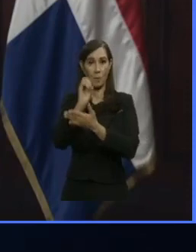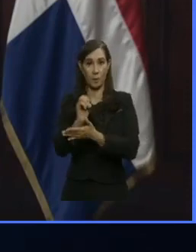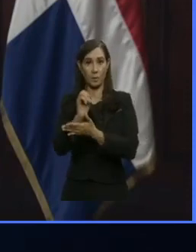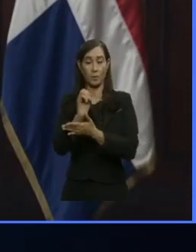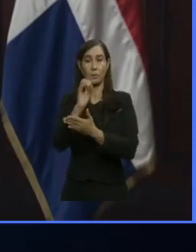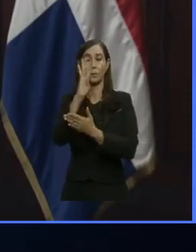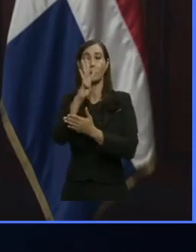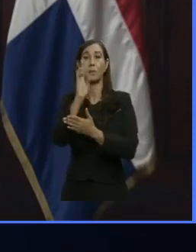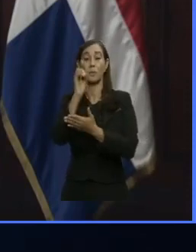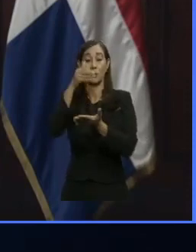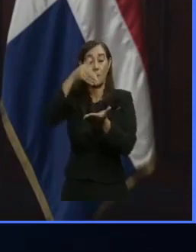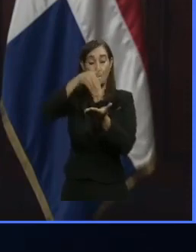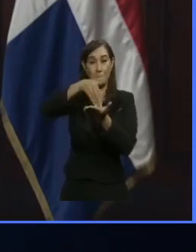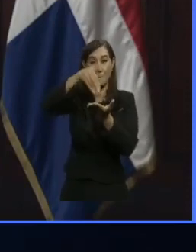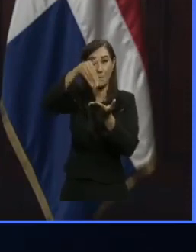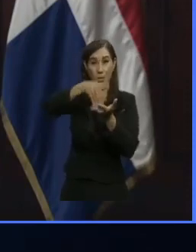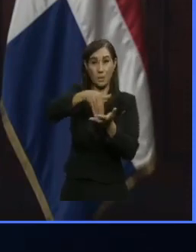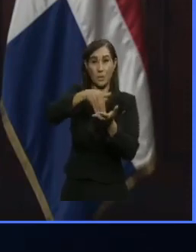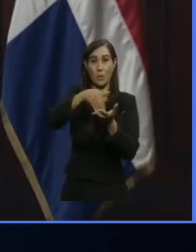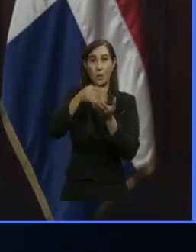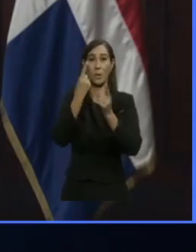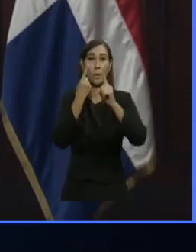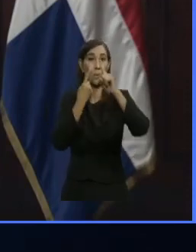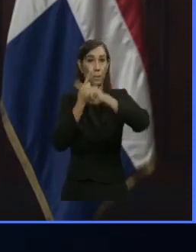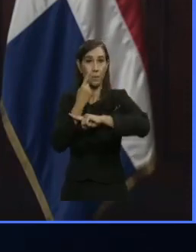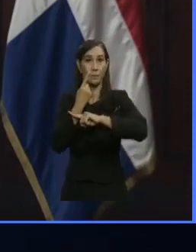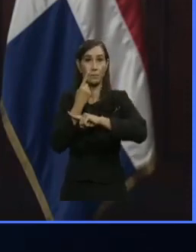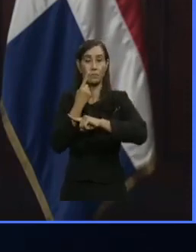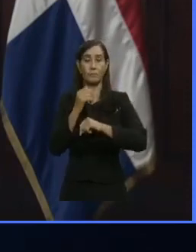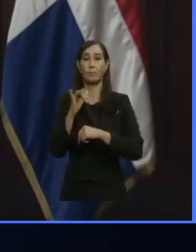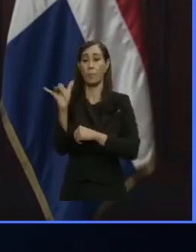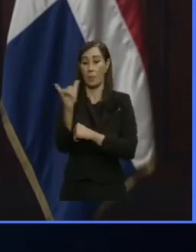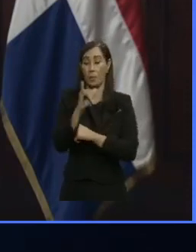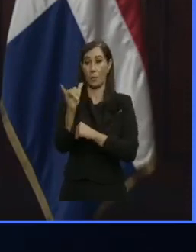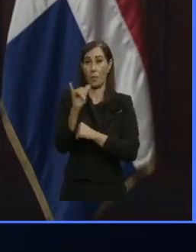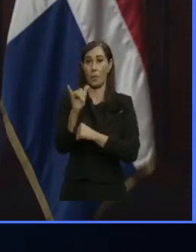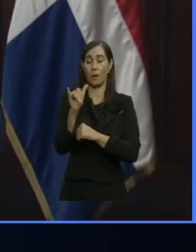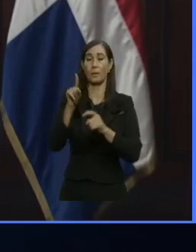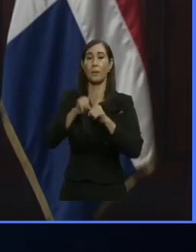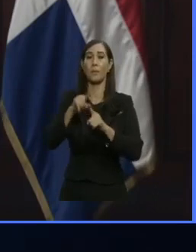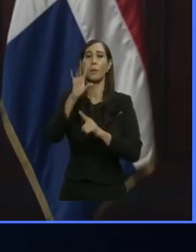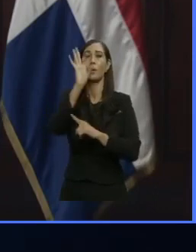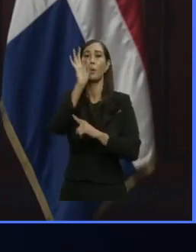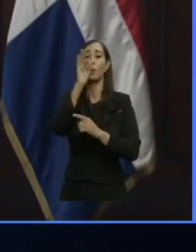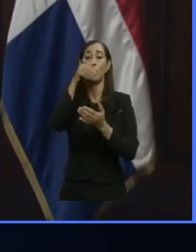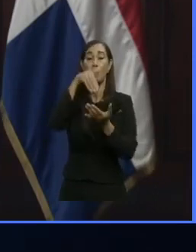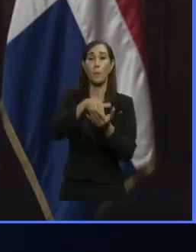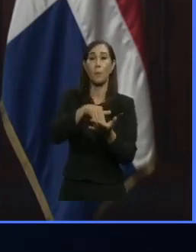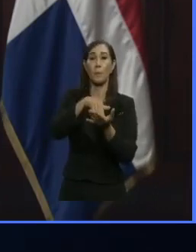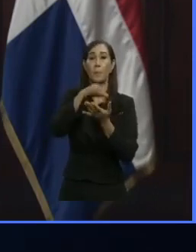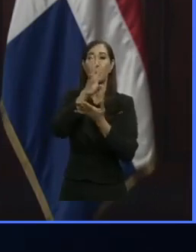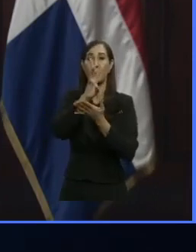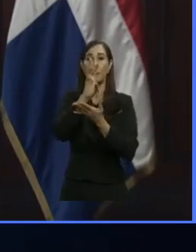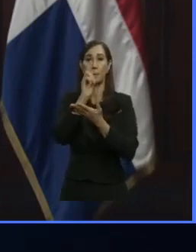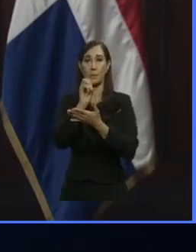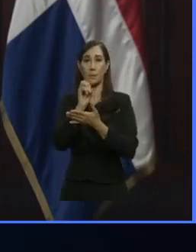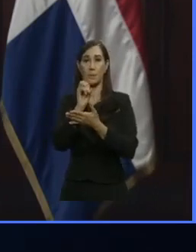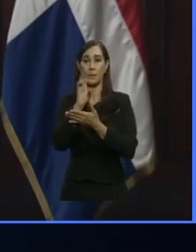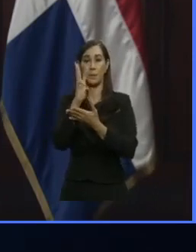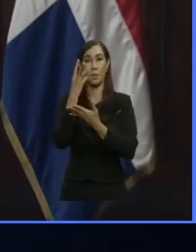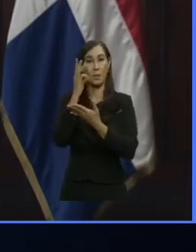propagación en el contexto del discurso del 27 de febrero del presidente pero que yo creo que hay que tomarla con muchísimo interés